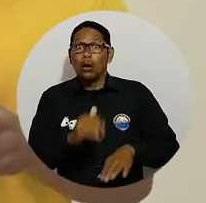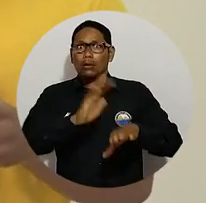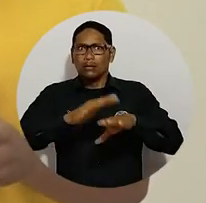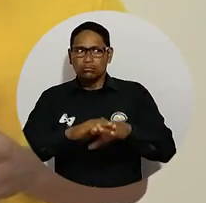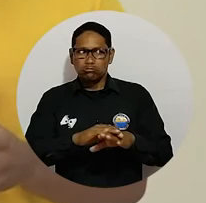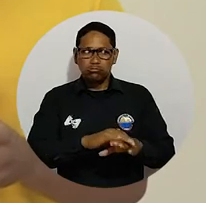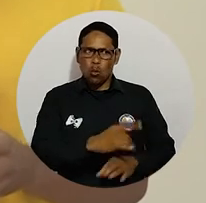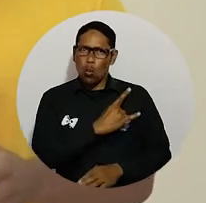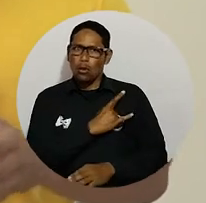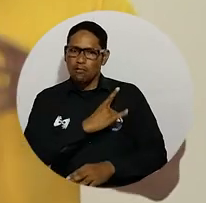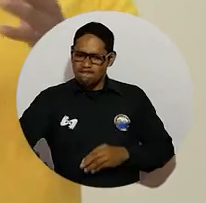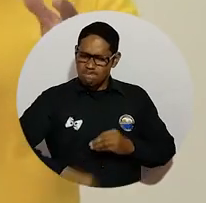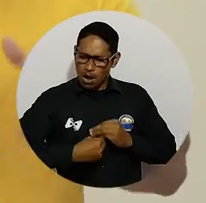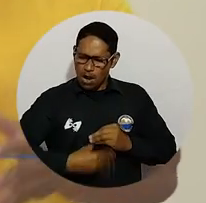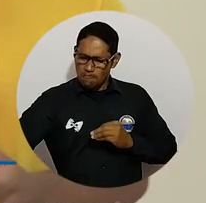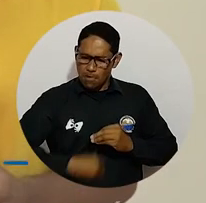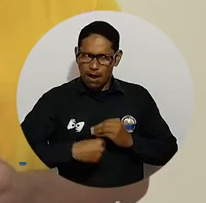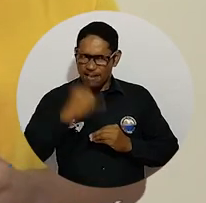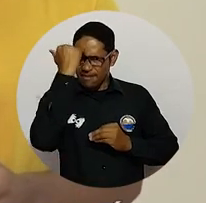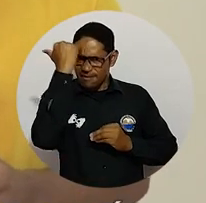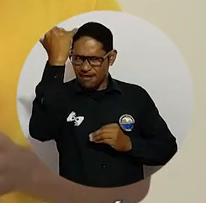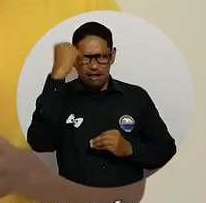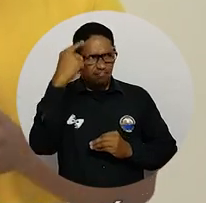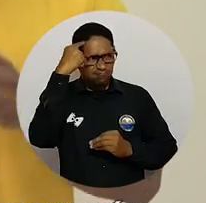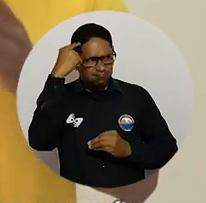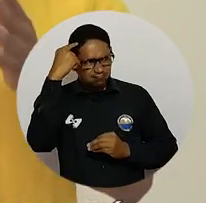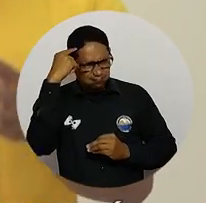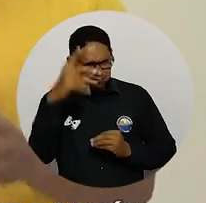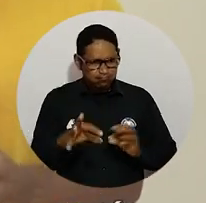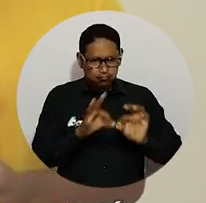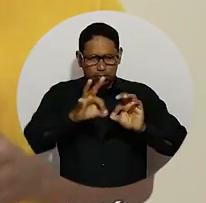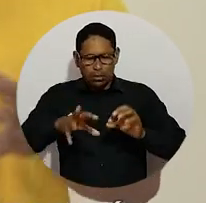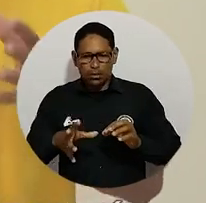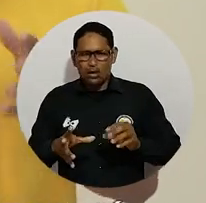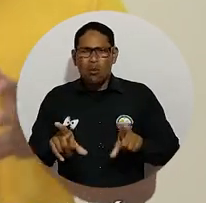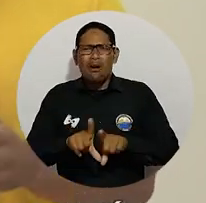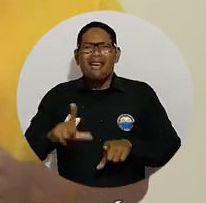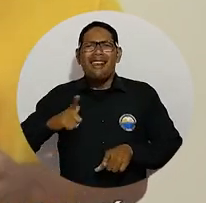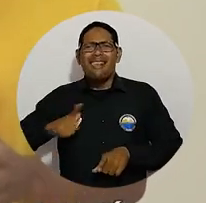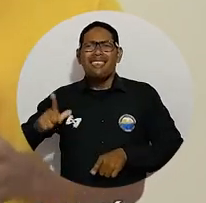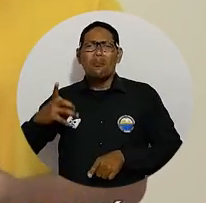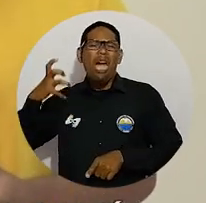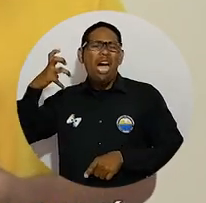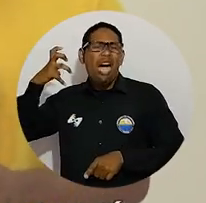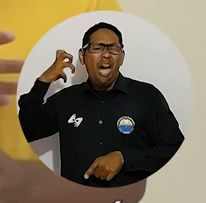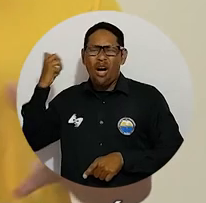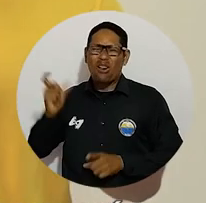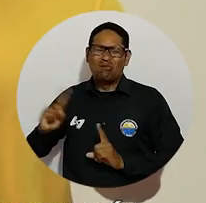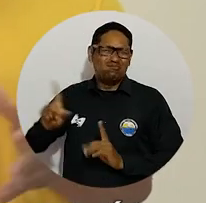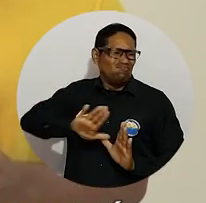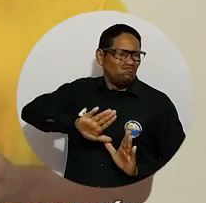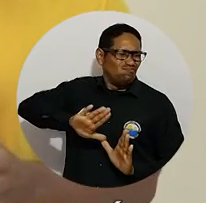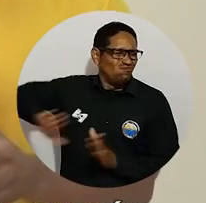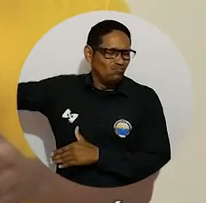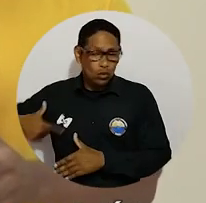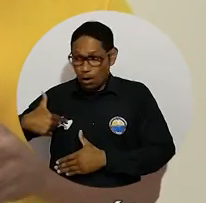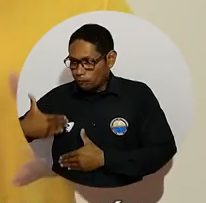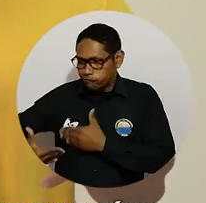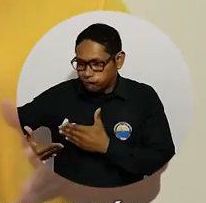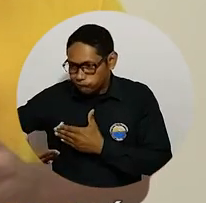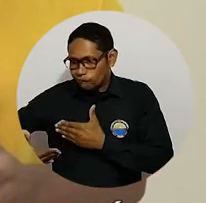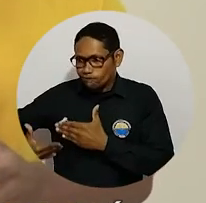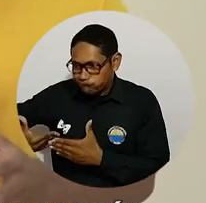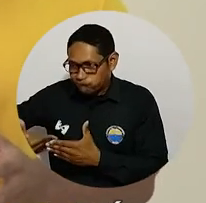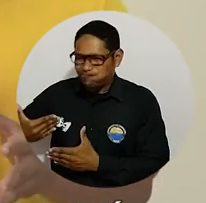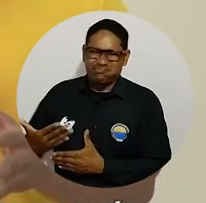Hoy queremos invitarte a que sumemos a la U, a que sumemos con ideas, con pensamientos y que dejemos atrás esos liderazgos